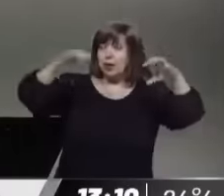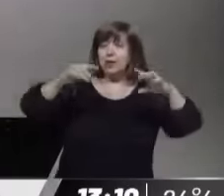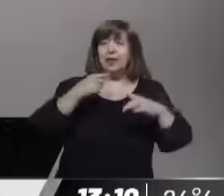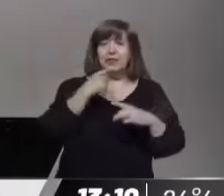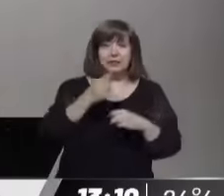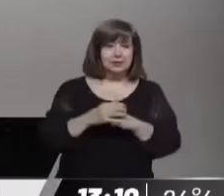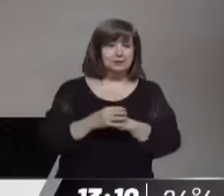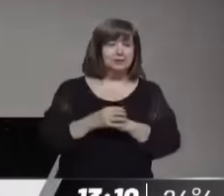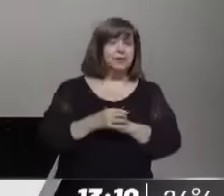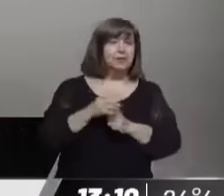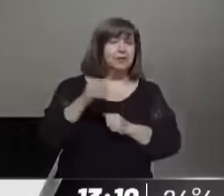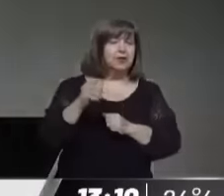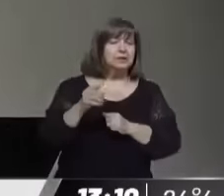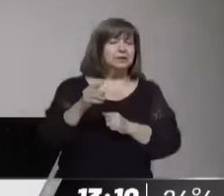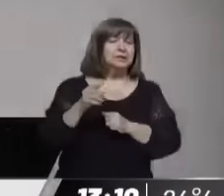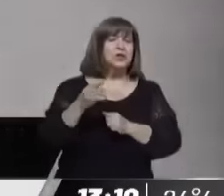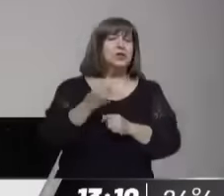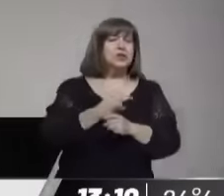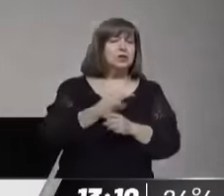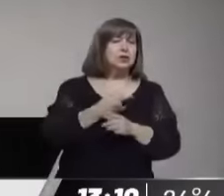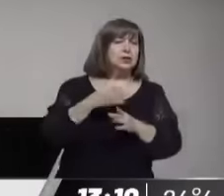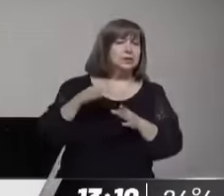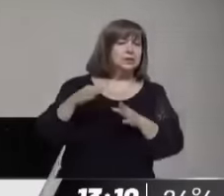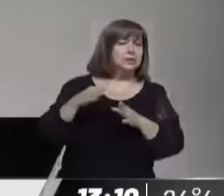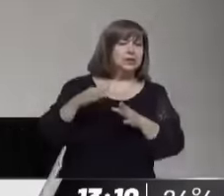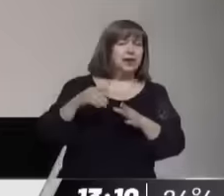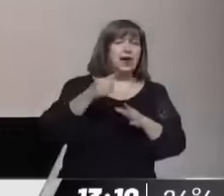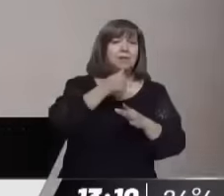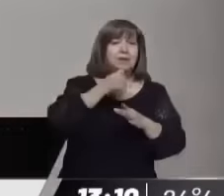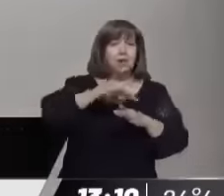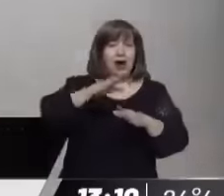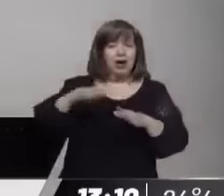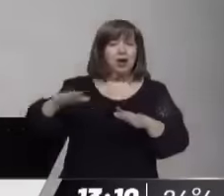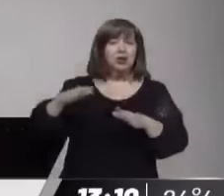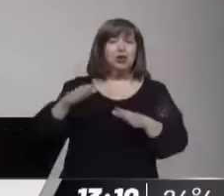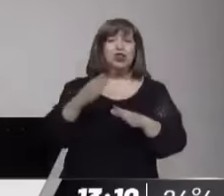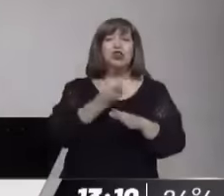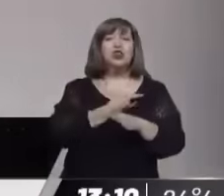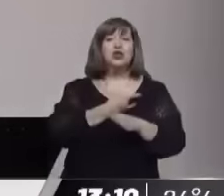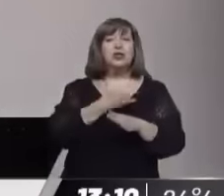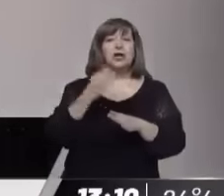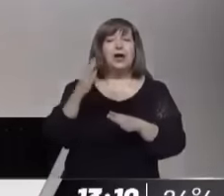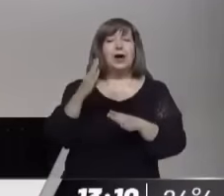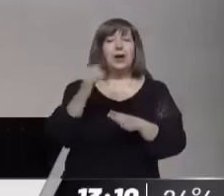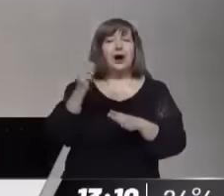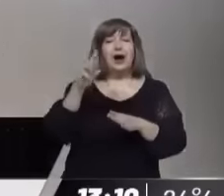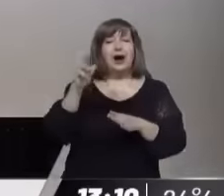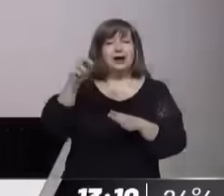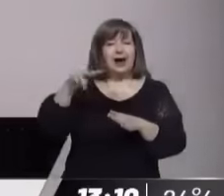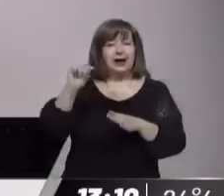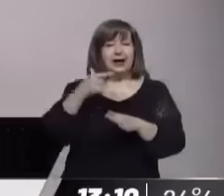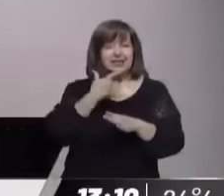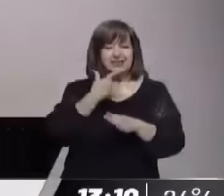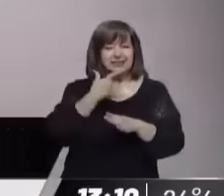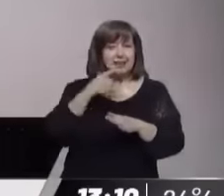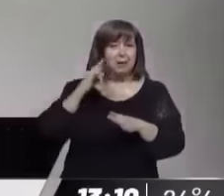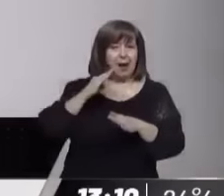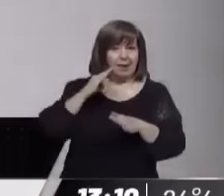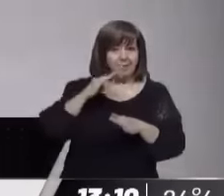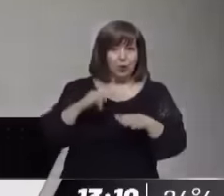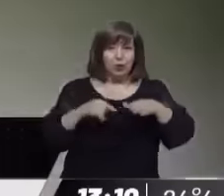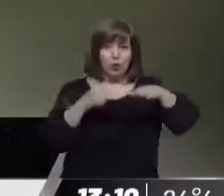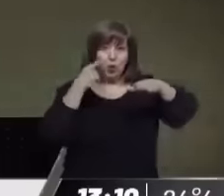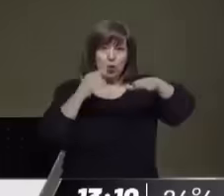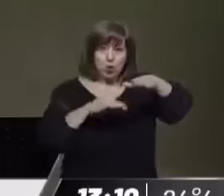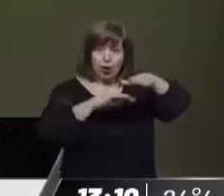14. Esto es para que nos ubiquemos a la altura del Arroyo Claro, en Barrancas, Maipú. La fuerza de la creciente causó un socavón que